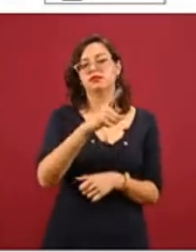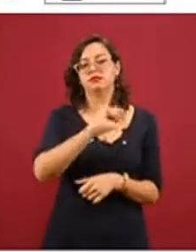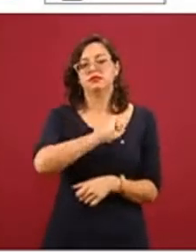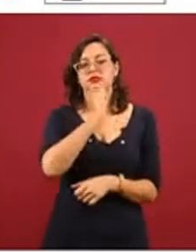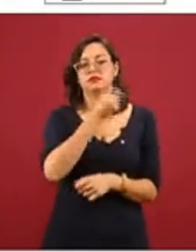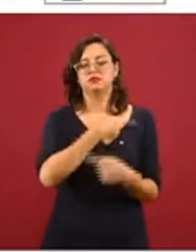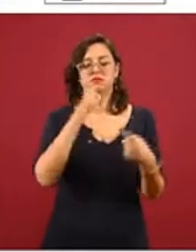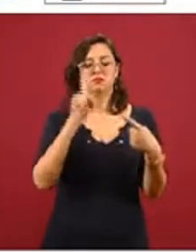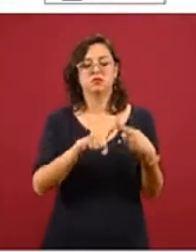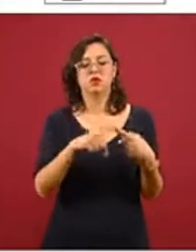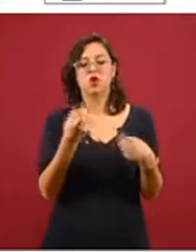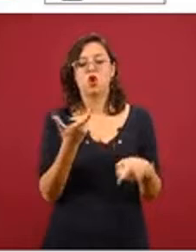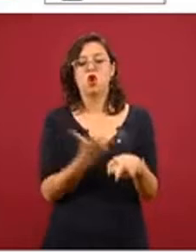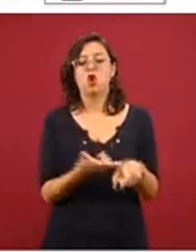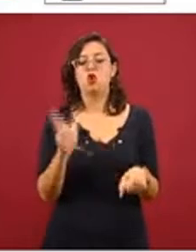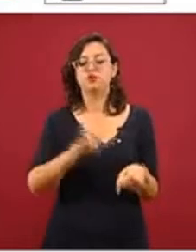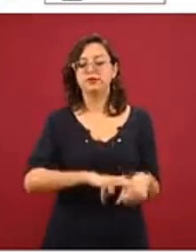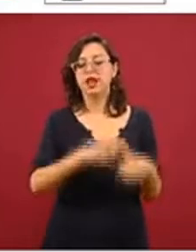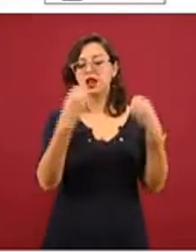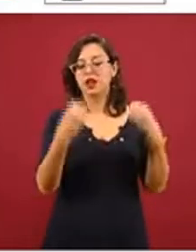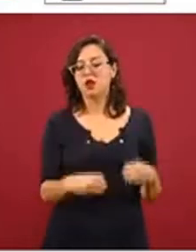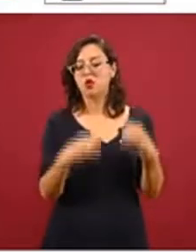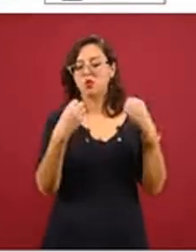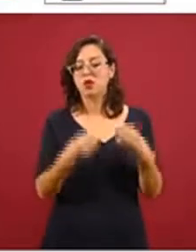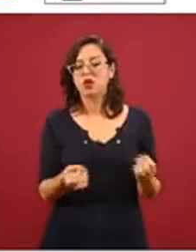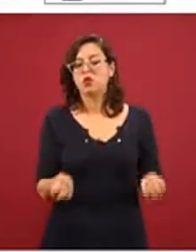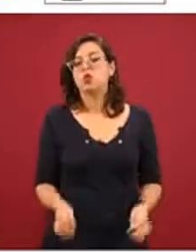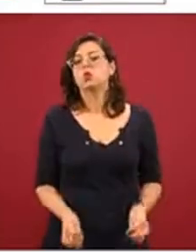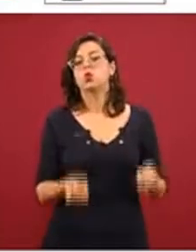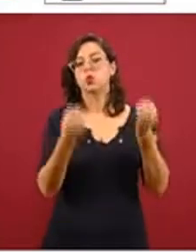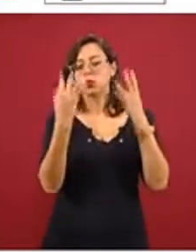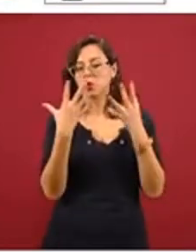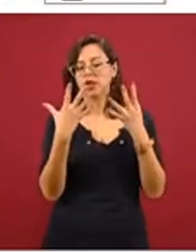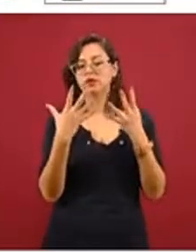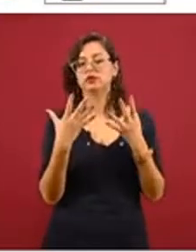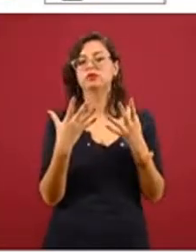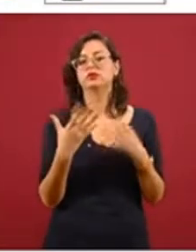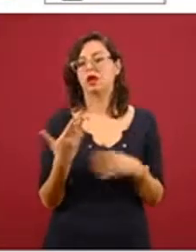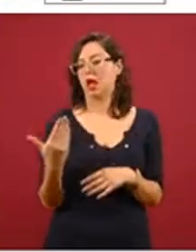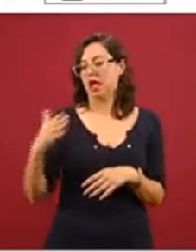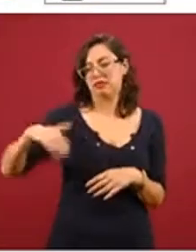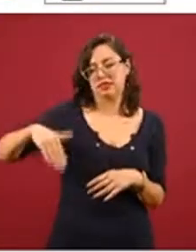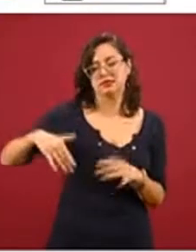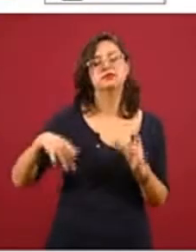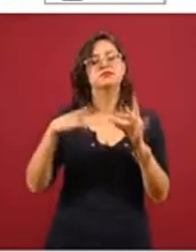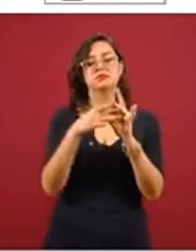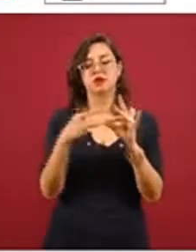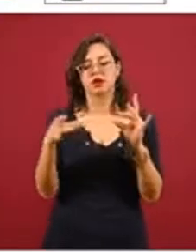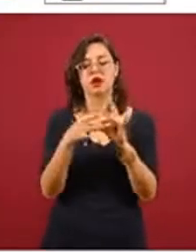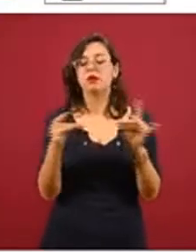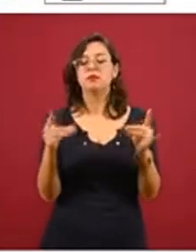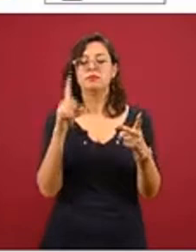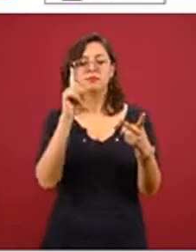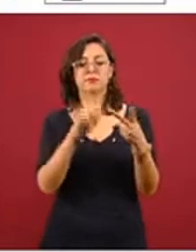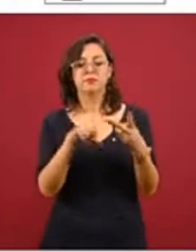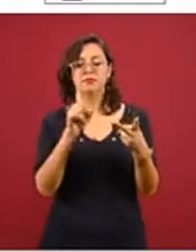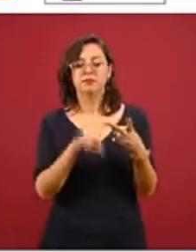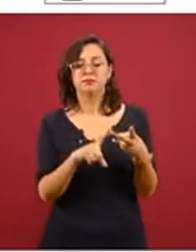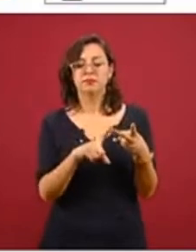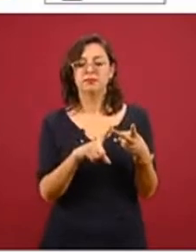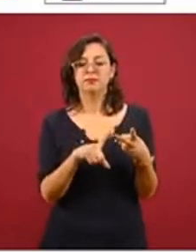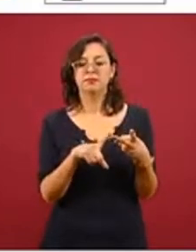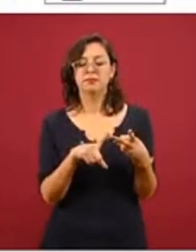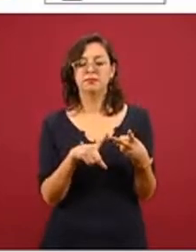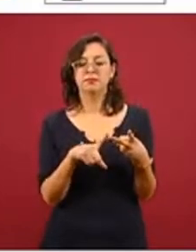ocupación hospitalaria que ha comentado y presentado el doctor José Luis Salomía apenas hace unos minutos, la